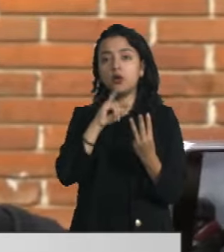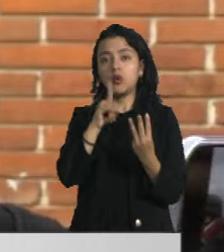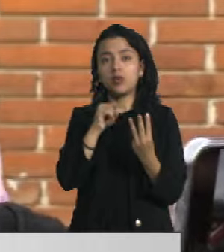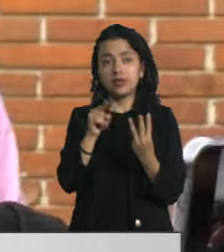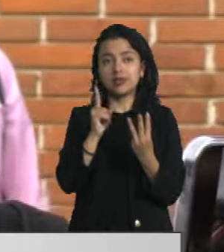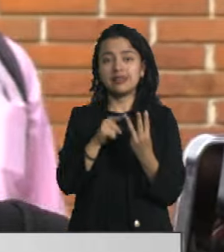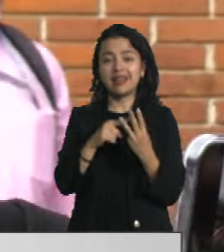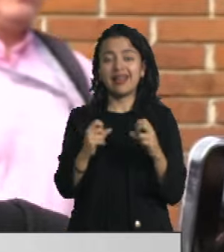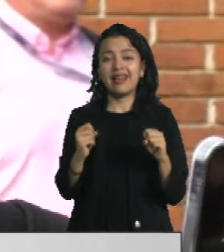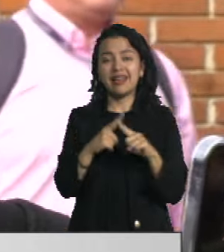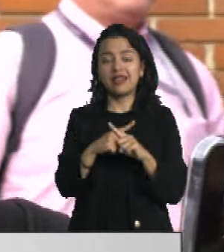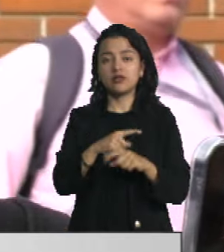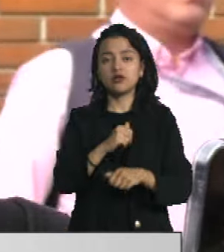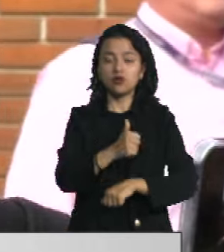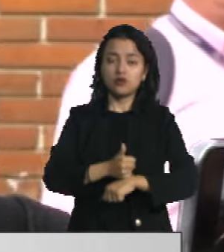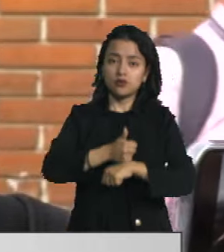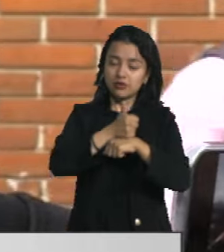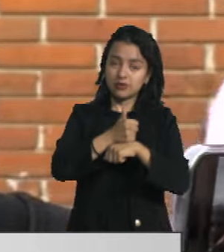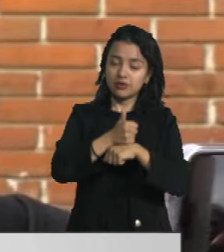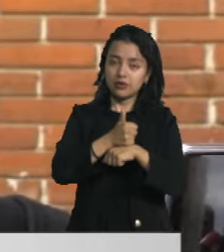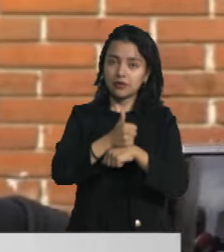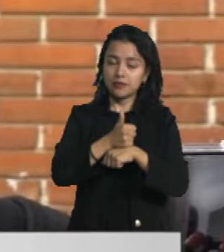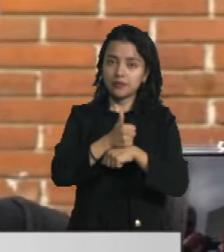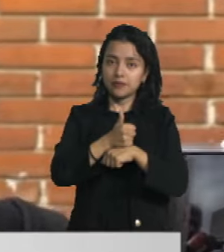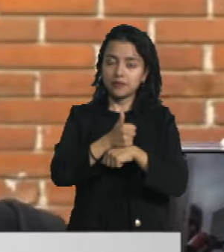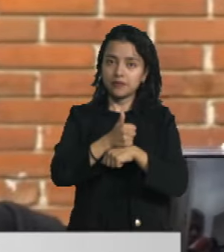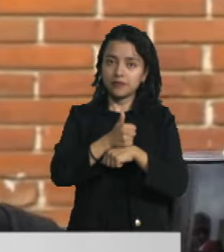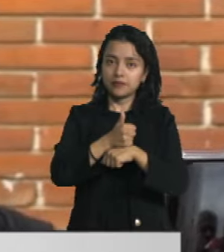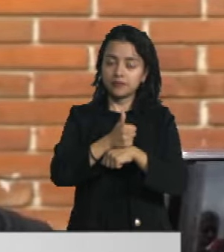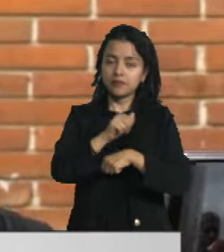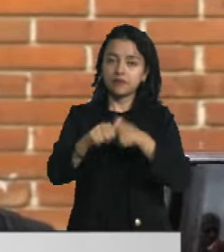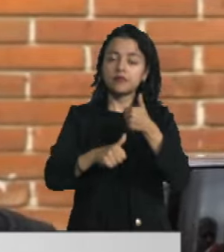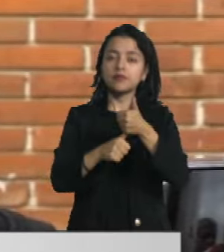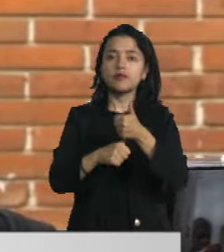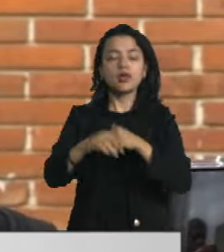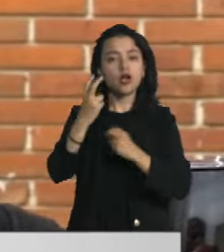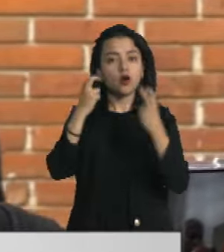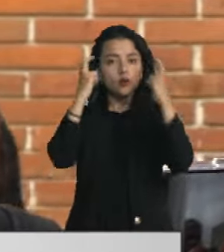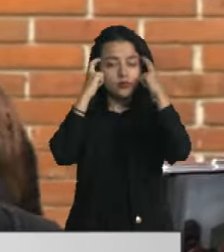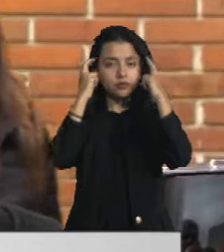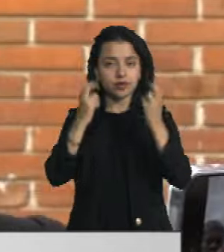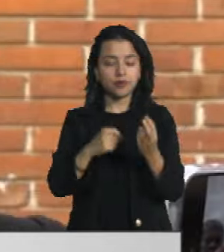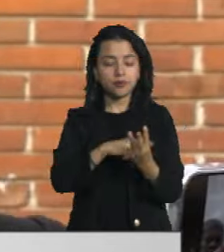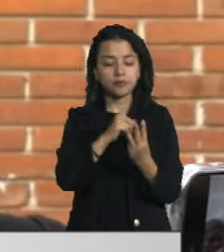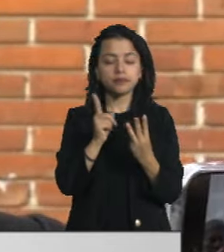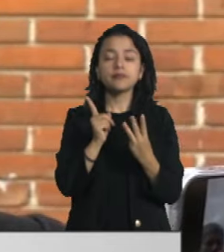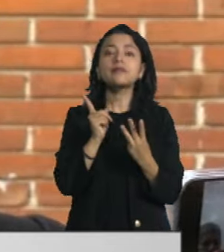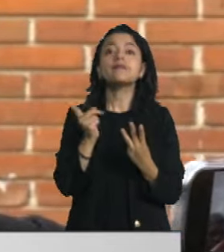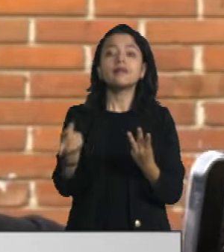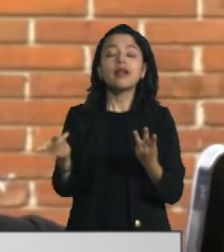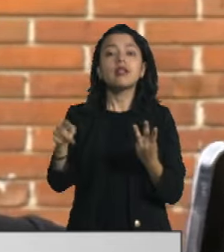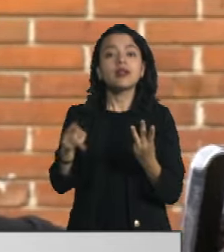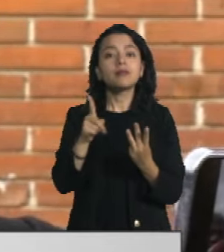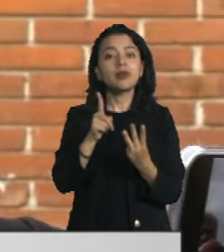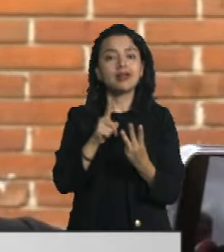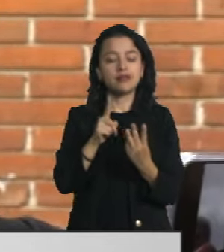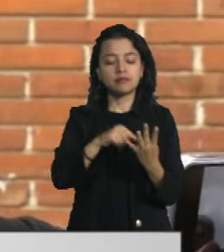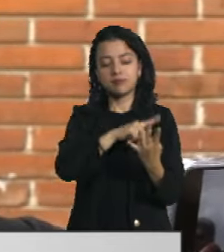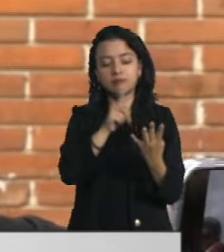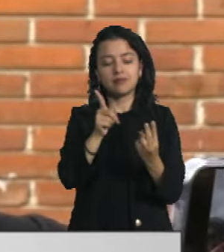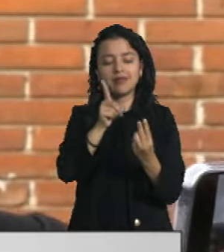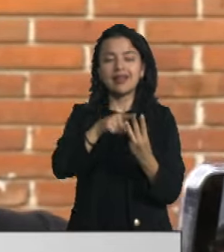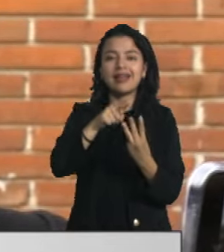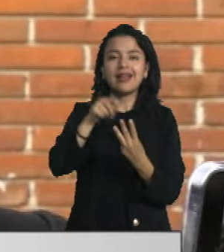ex subdirector de conocimiento de la Unidad para la Gestión de Riesgo y Desastres. También contra Sandra